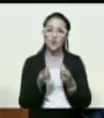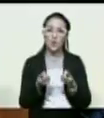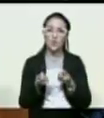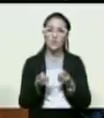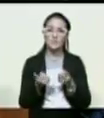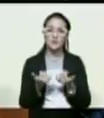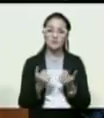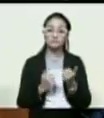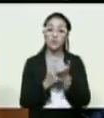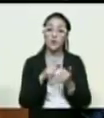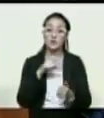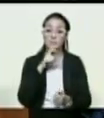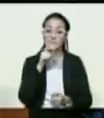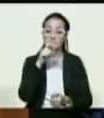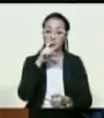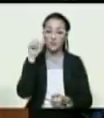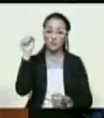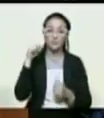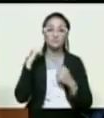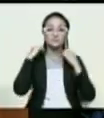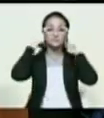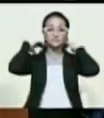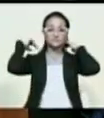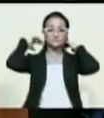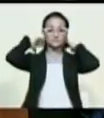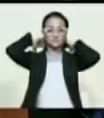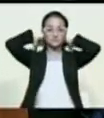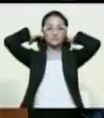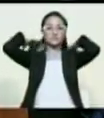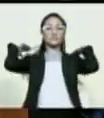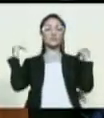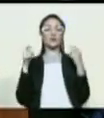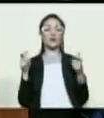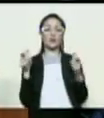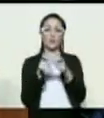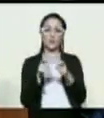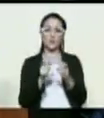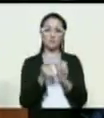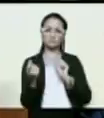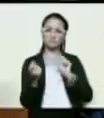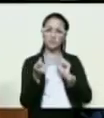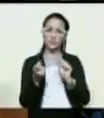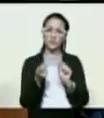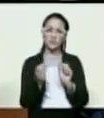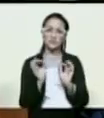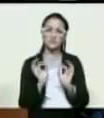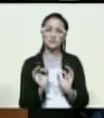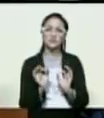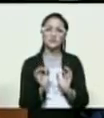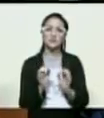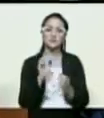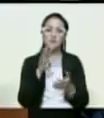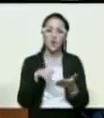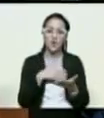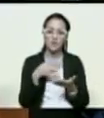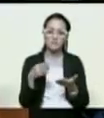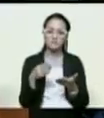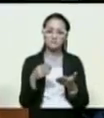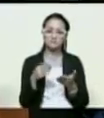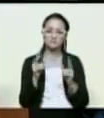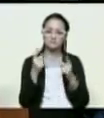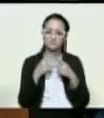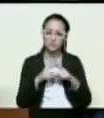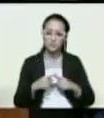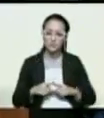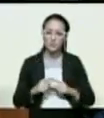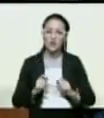que impulsa el ejecutivo durante la reunión del directorio también debatimos sobre el establecimiento de una hoja de ruta para la